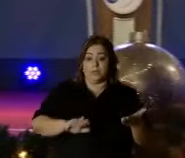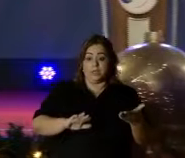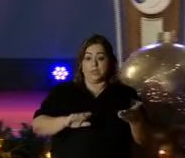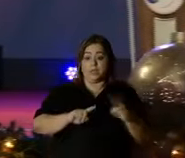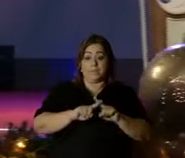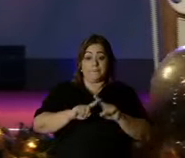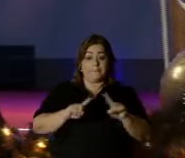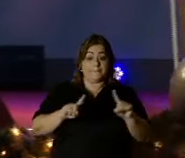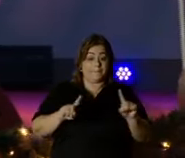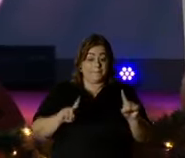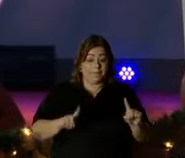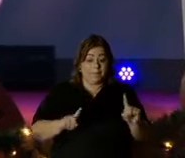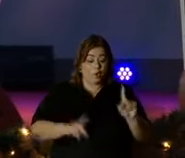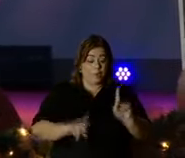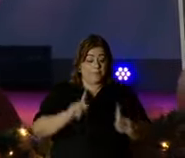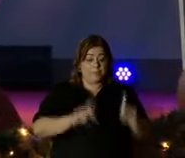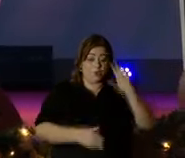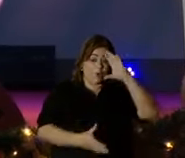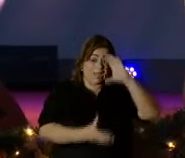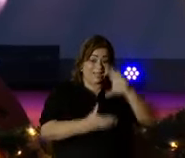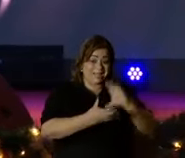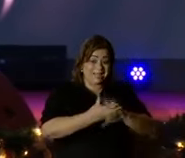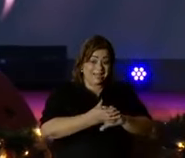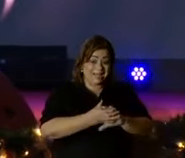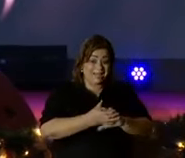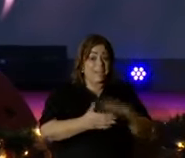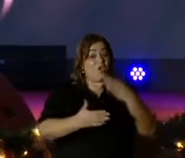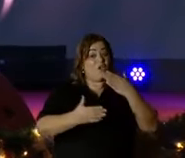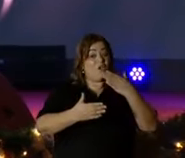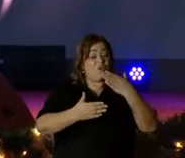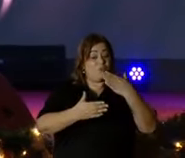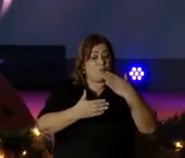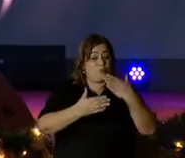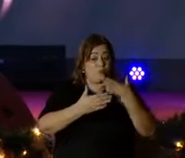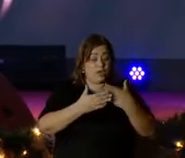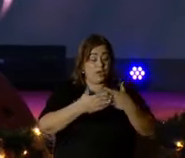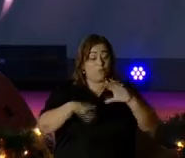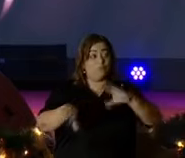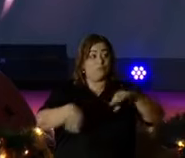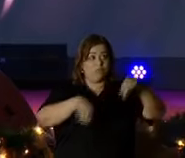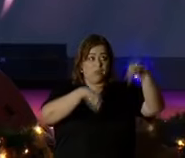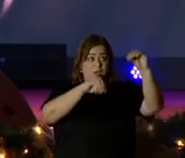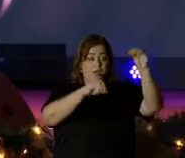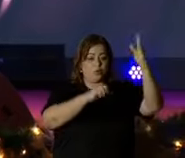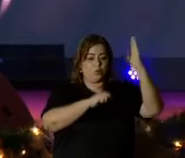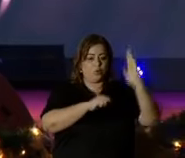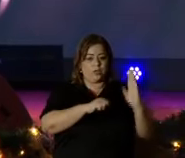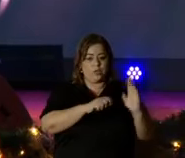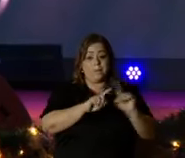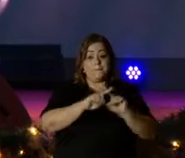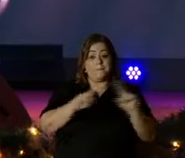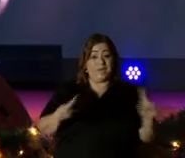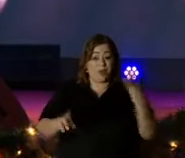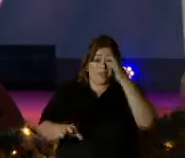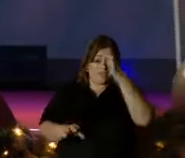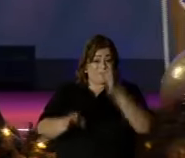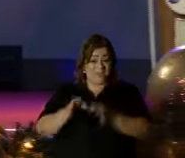apreciada la muerte de los santos ante sus ojos. Hay gente que ha partido de este mundo. Lo que tú no puedes permitir es que tu fe